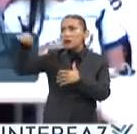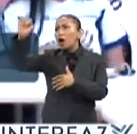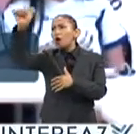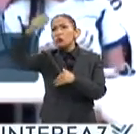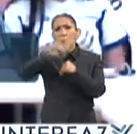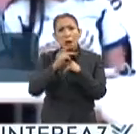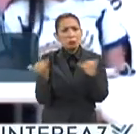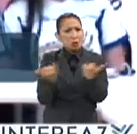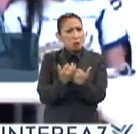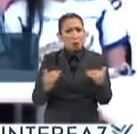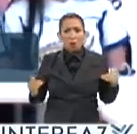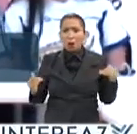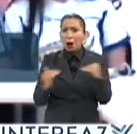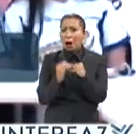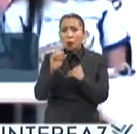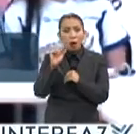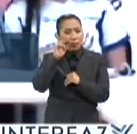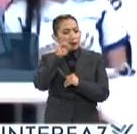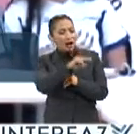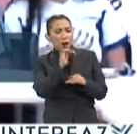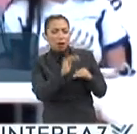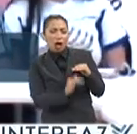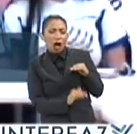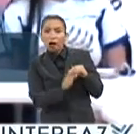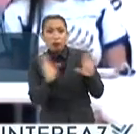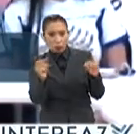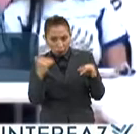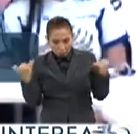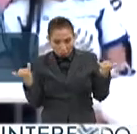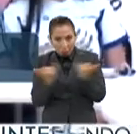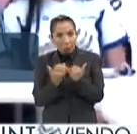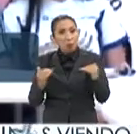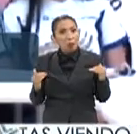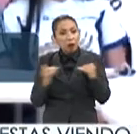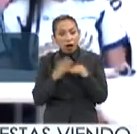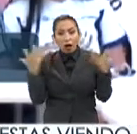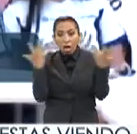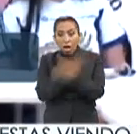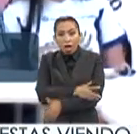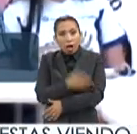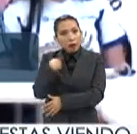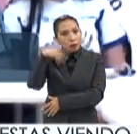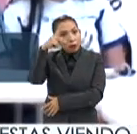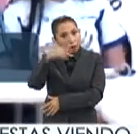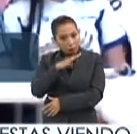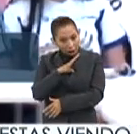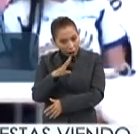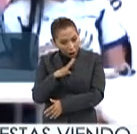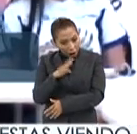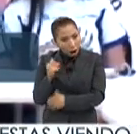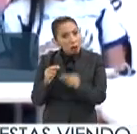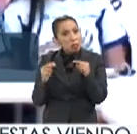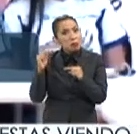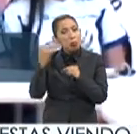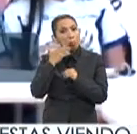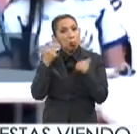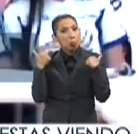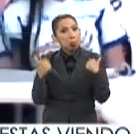que otros países, cuando normalmente lo consideramos como más abajo. Nos dimos cuenta que realmente tenemos un buen nivel.